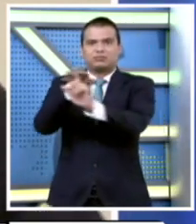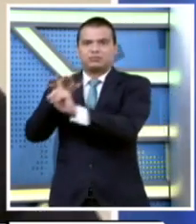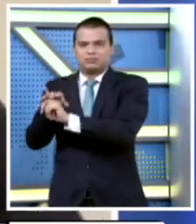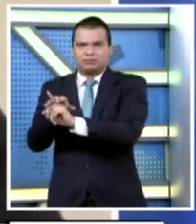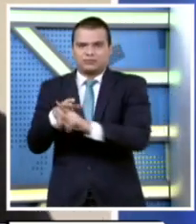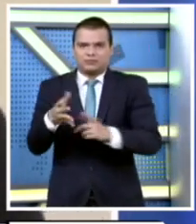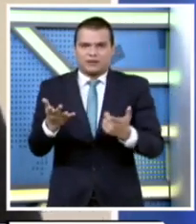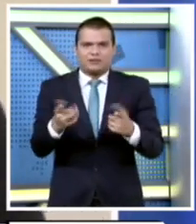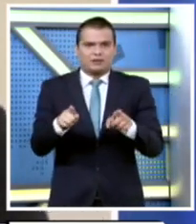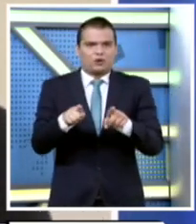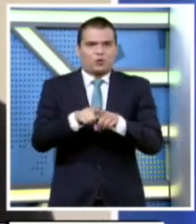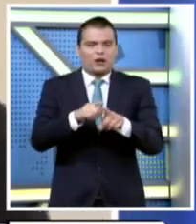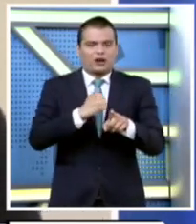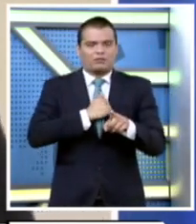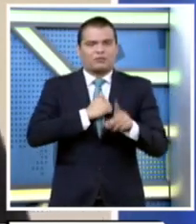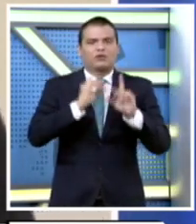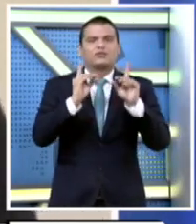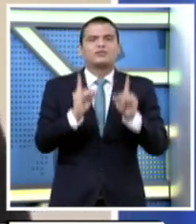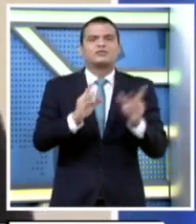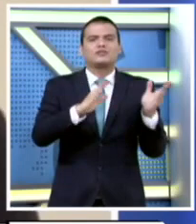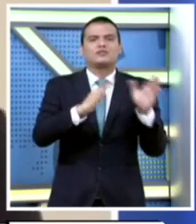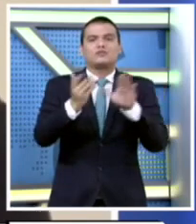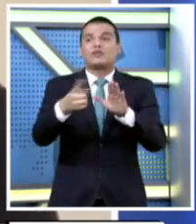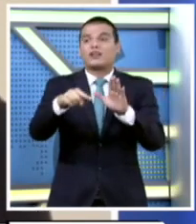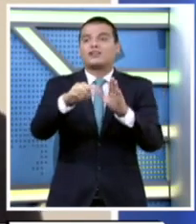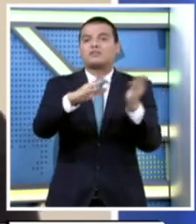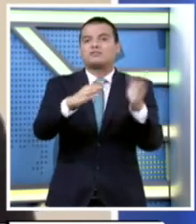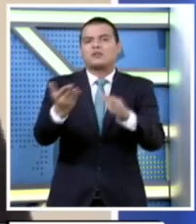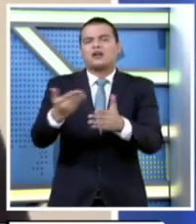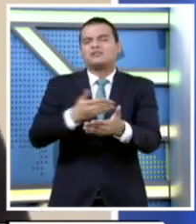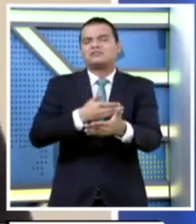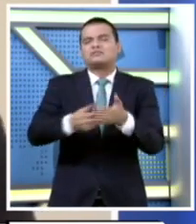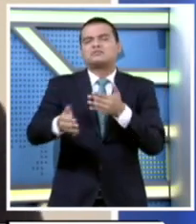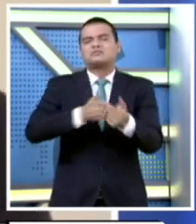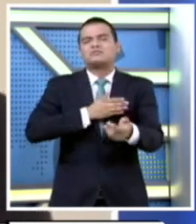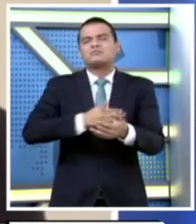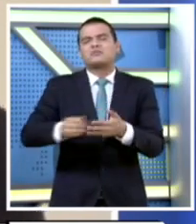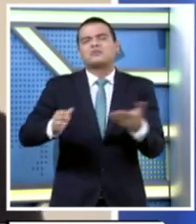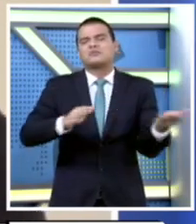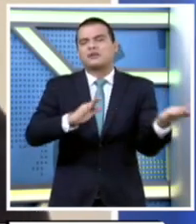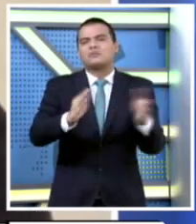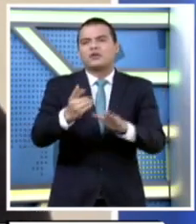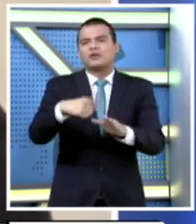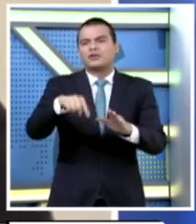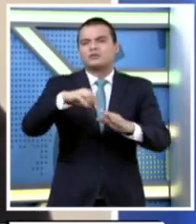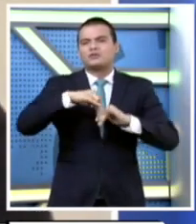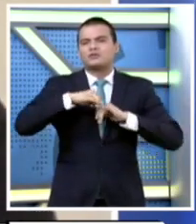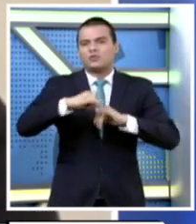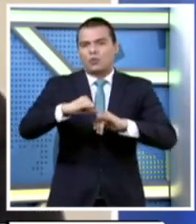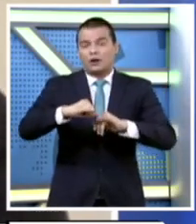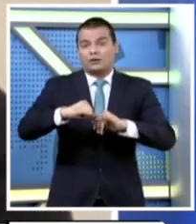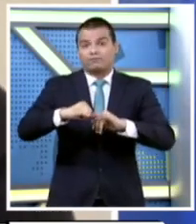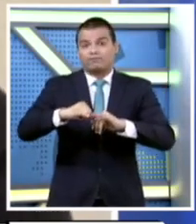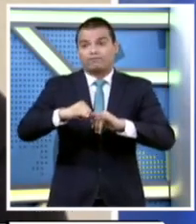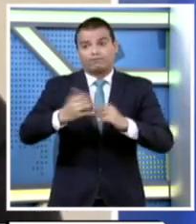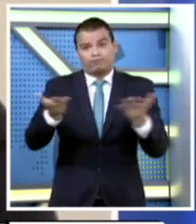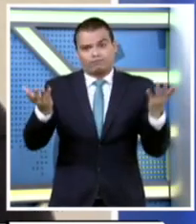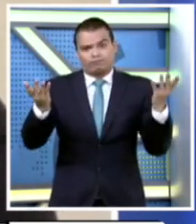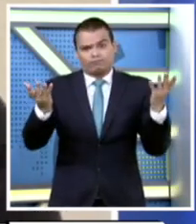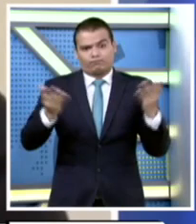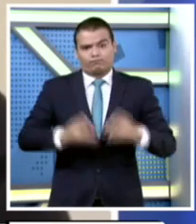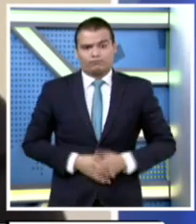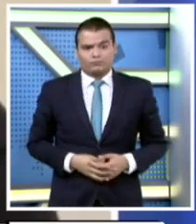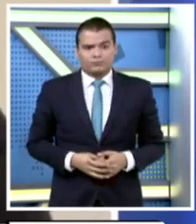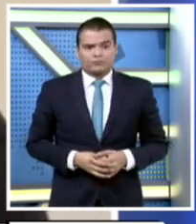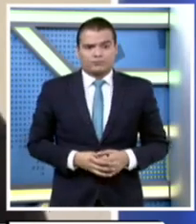un suicidio intencional de que nada importa. Si me voy a morir, pues, como dicen las personas, nada tengo que cuidar,